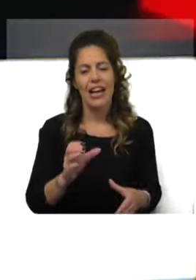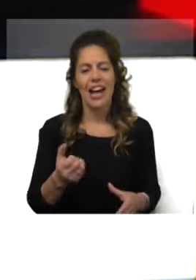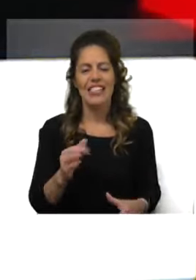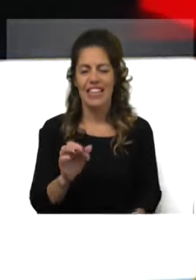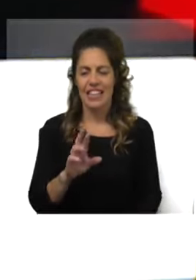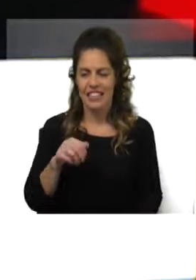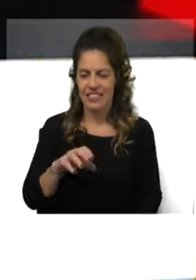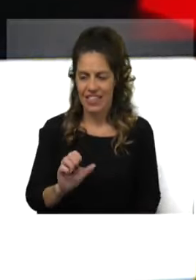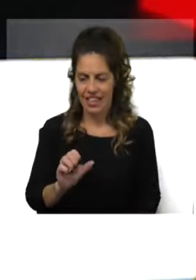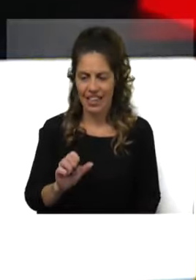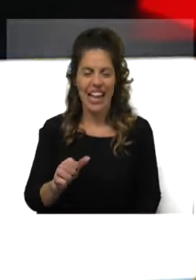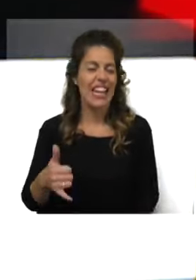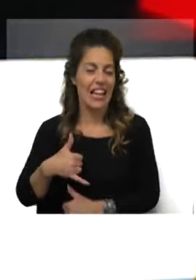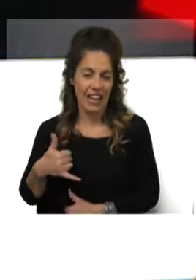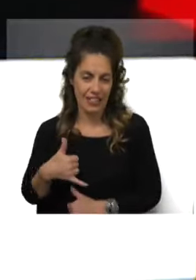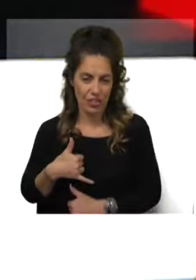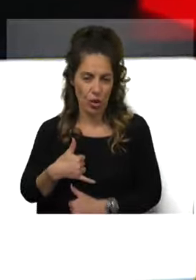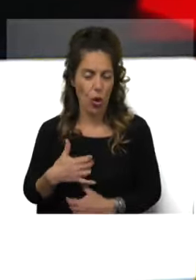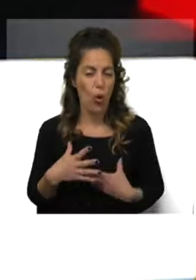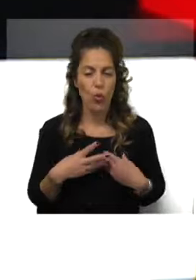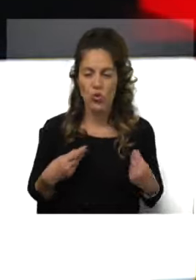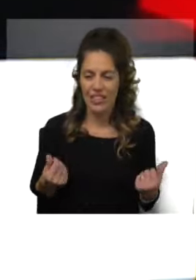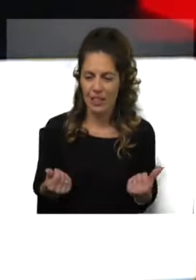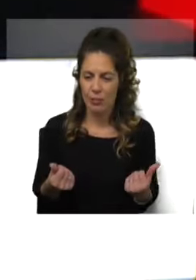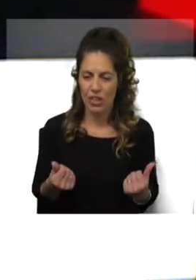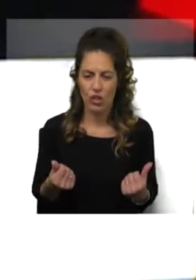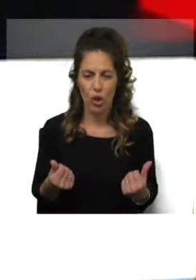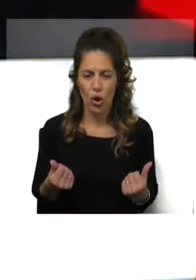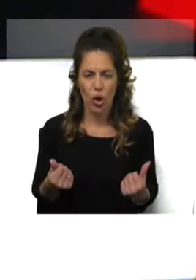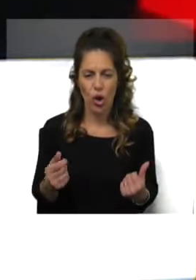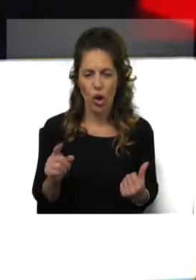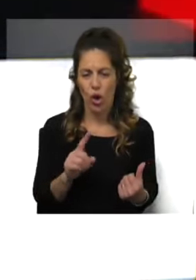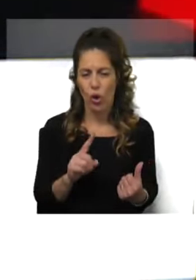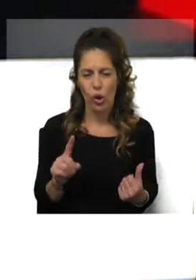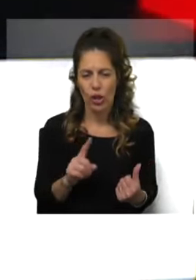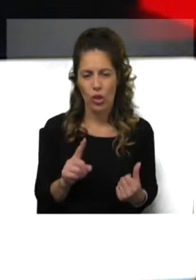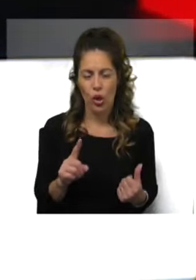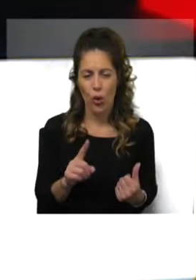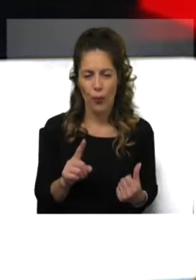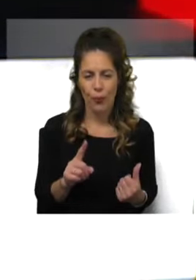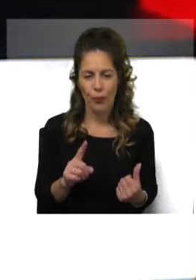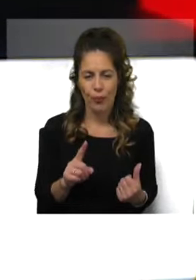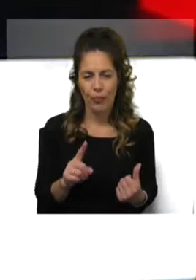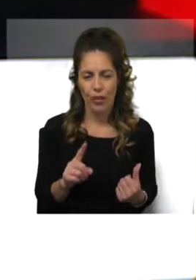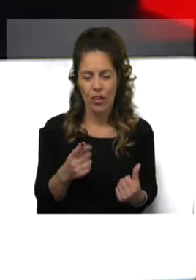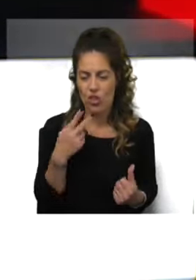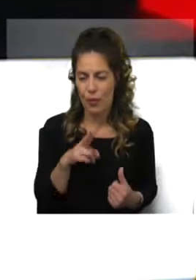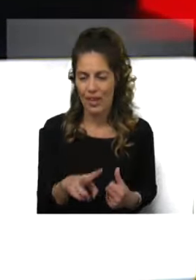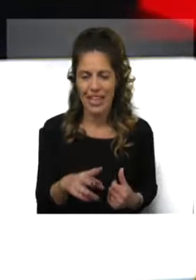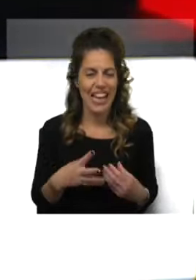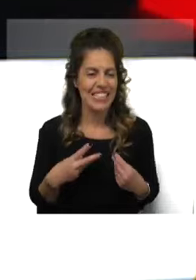sentimiento que hasta ese momento eh No no no estaba tan nítidamente yo diría cristalizado que era el